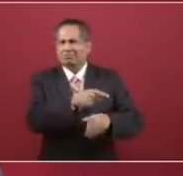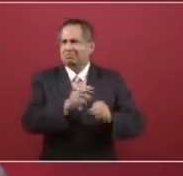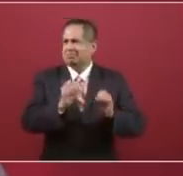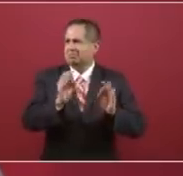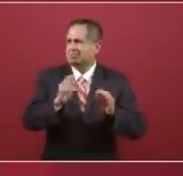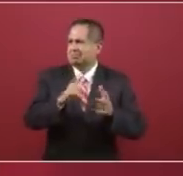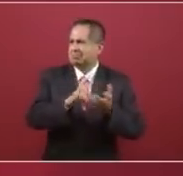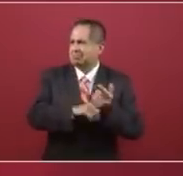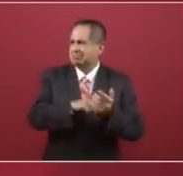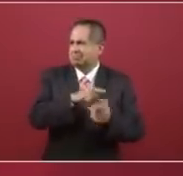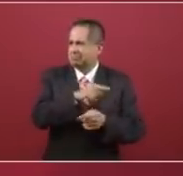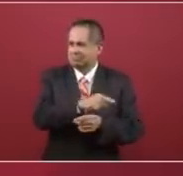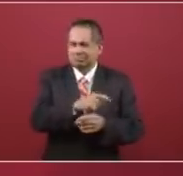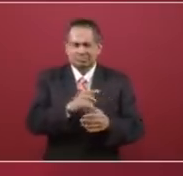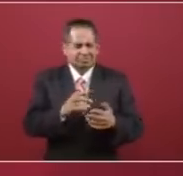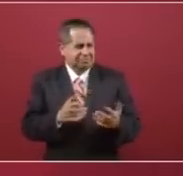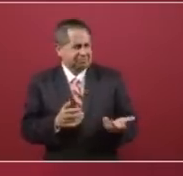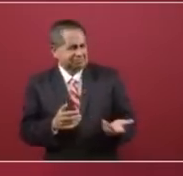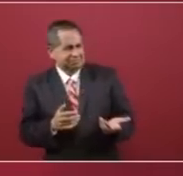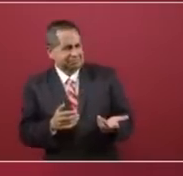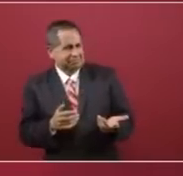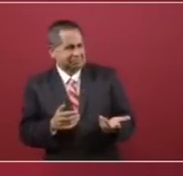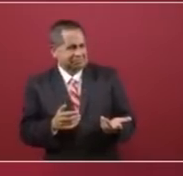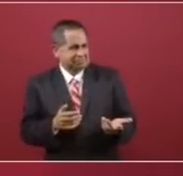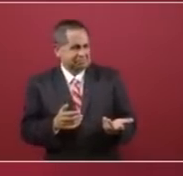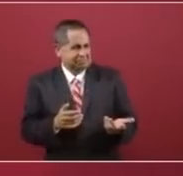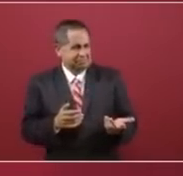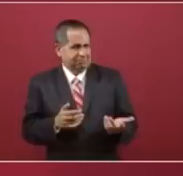Porque eh